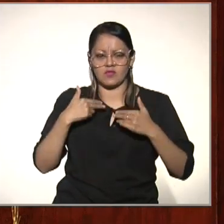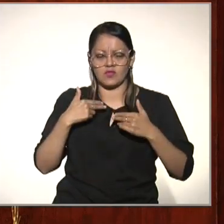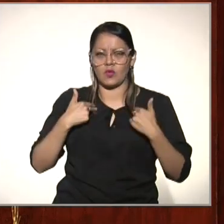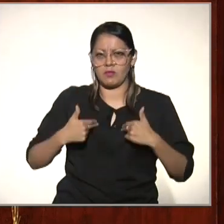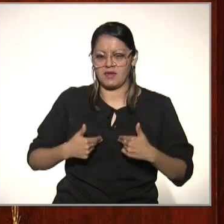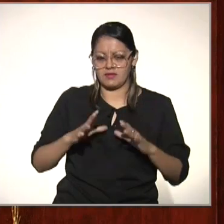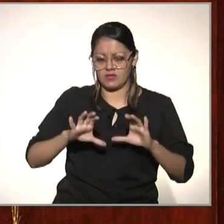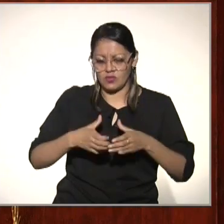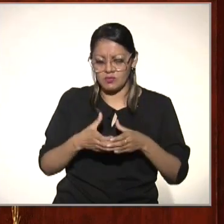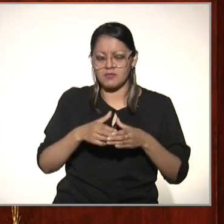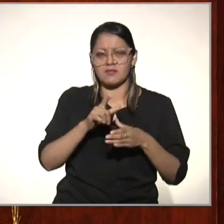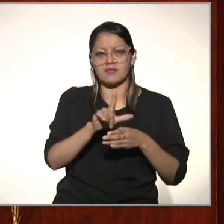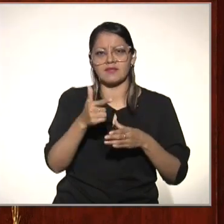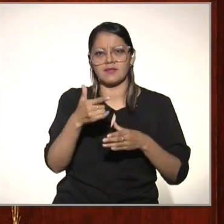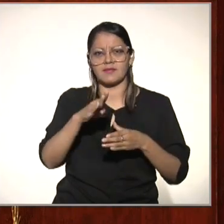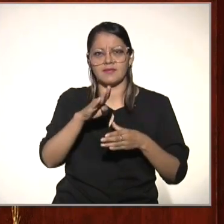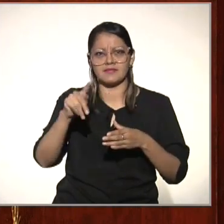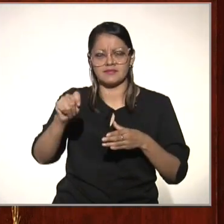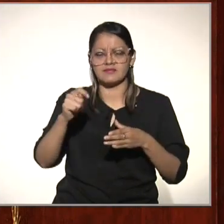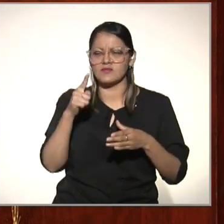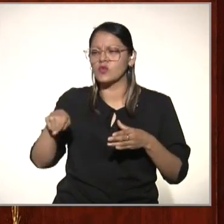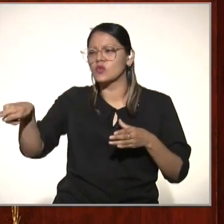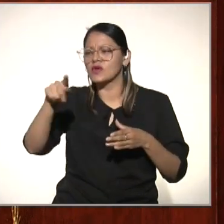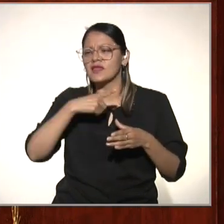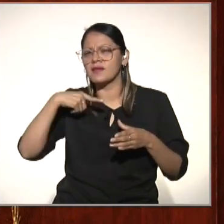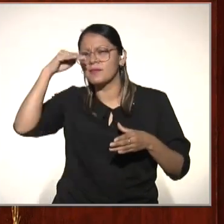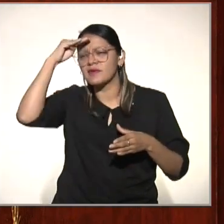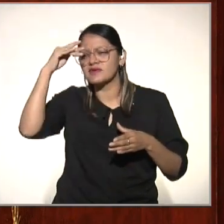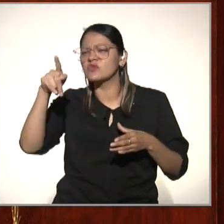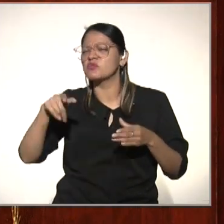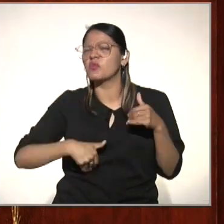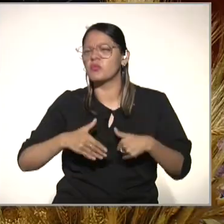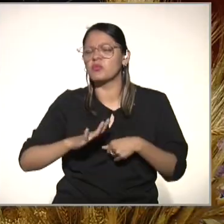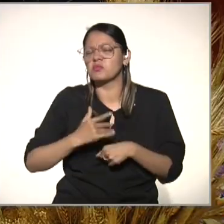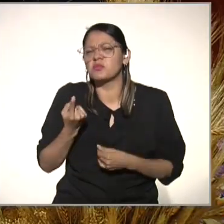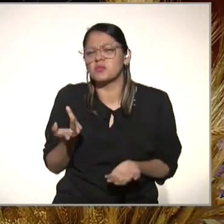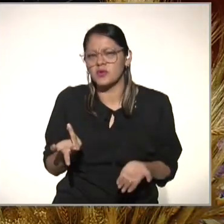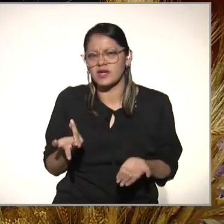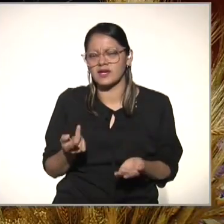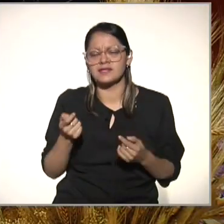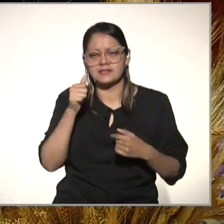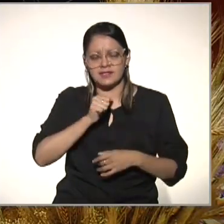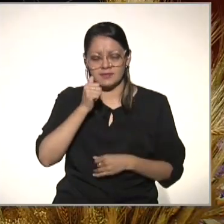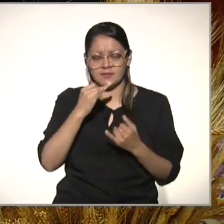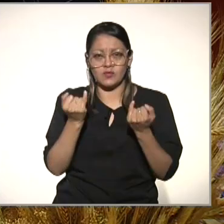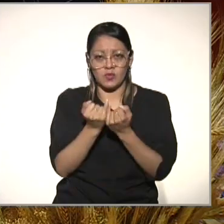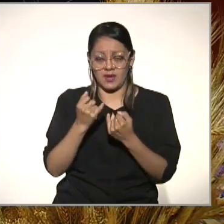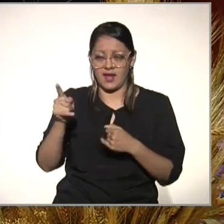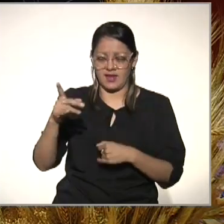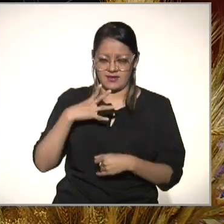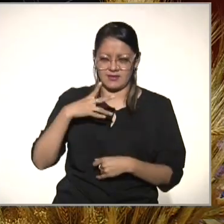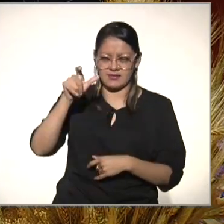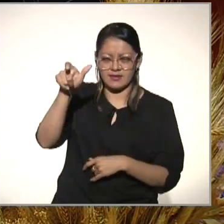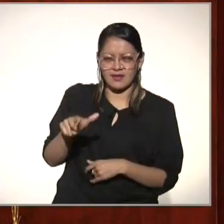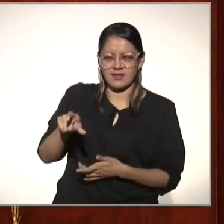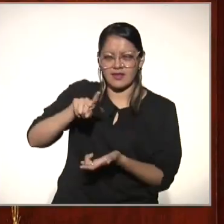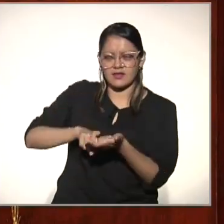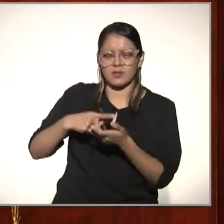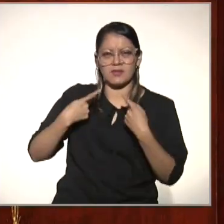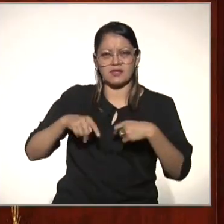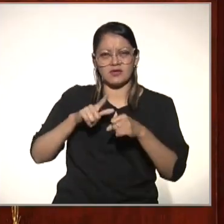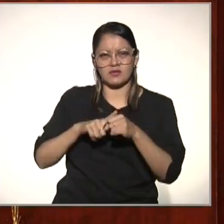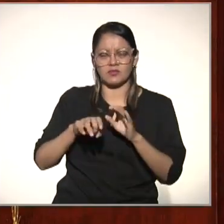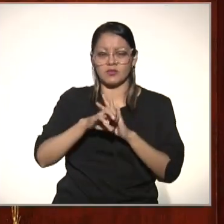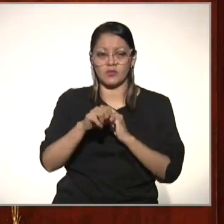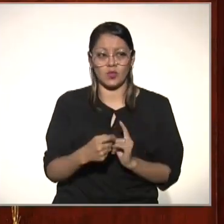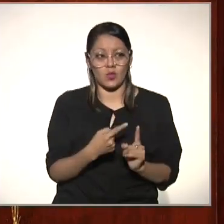comunidad, también vale que se pregunten y reflexionen del por qué les molesta tanto. Porque siempre hay algo personal que interpela ahí. ¿Por qué afecta tanto la